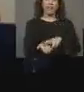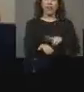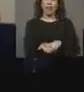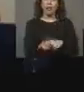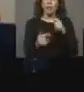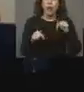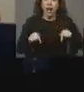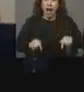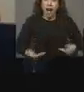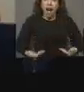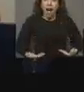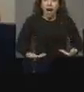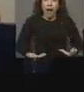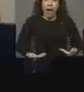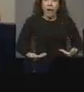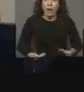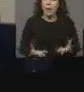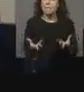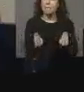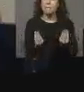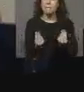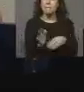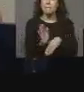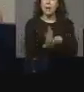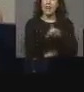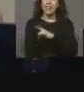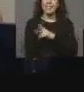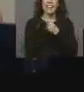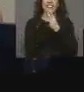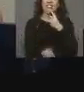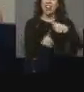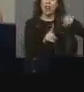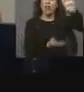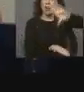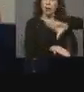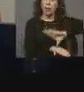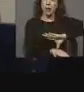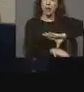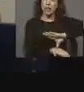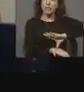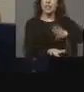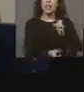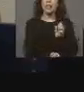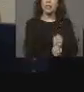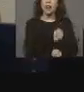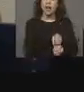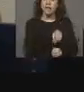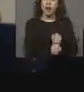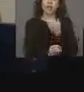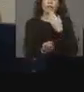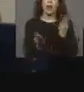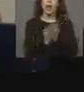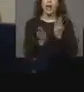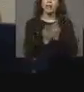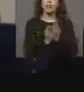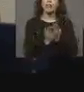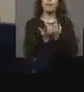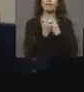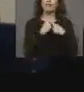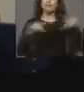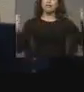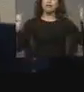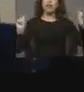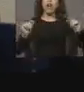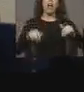en la actualidad la gran mayoría de los chilenos que residen en el exterior son trabajadores y estudiantes que emigraron en